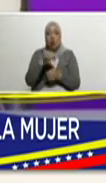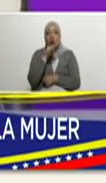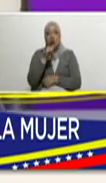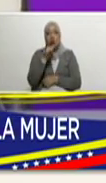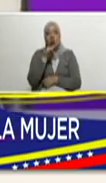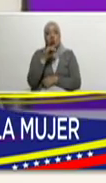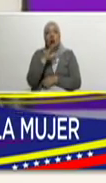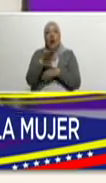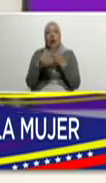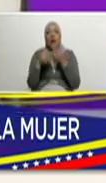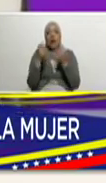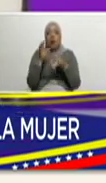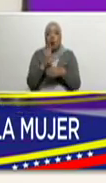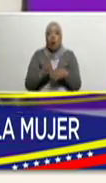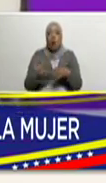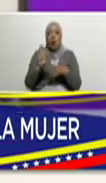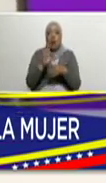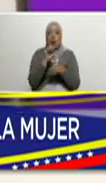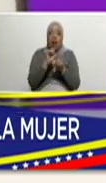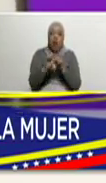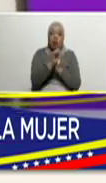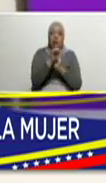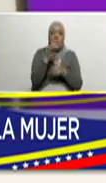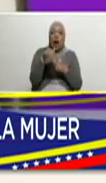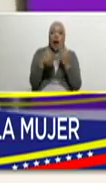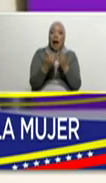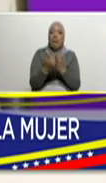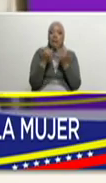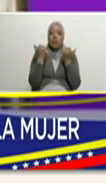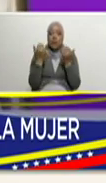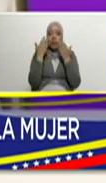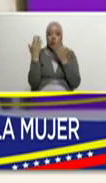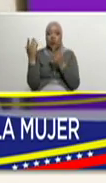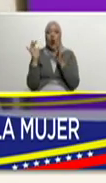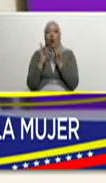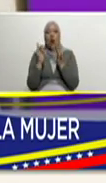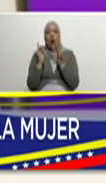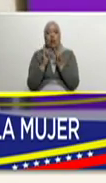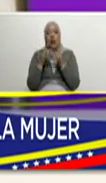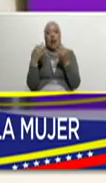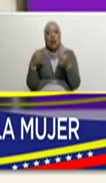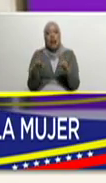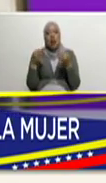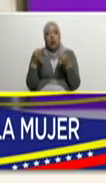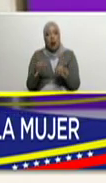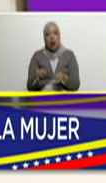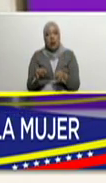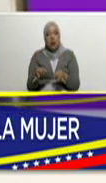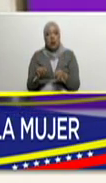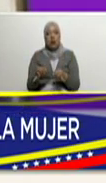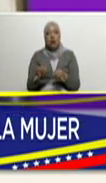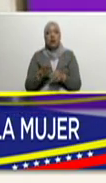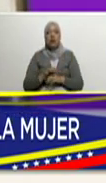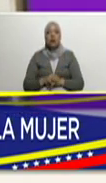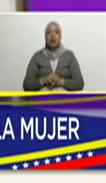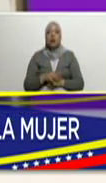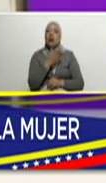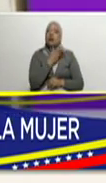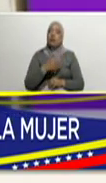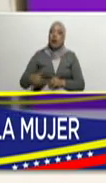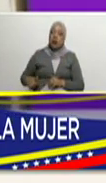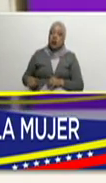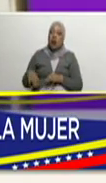enfoque ecosocialista, un enfoque que conecta con la naturaleza. Y esto, presidente,